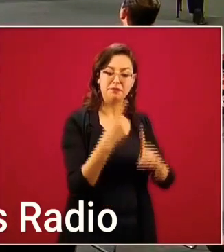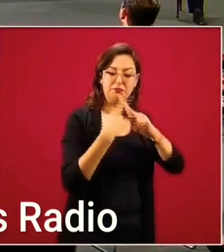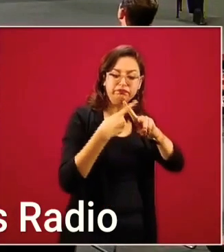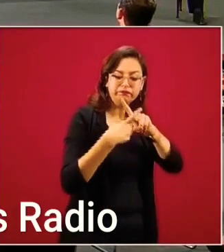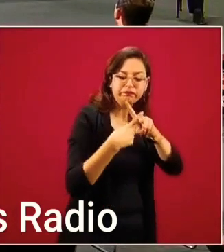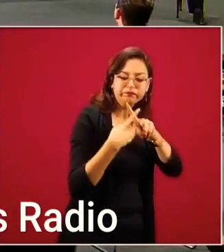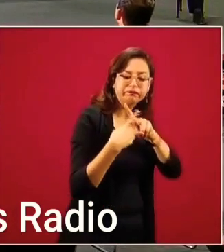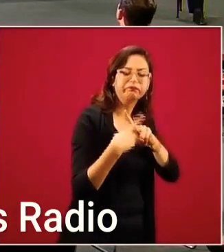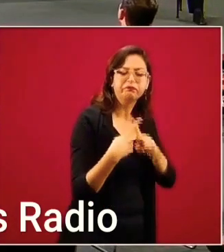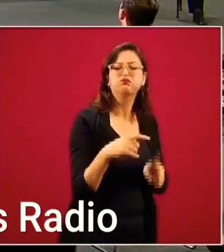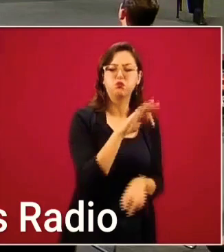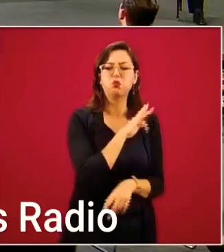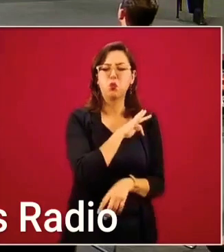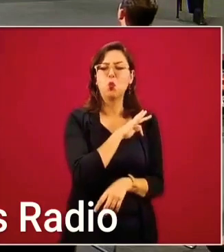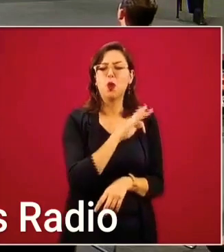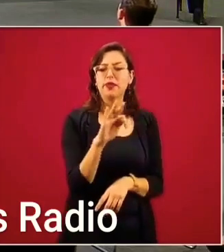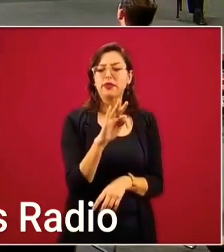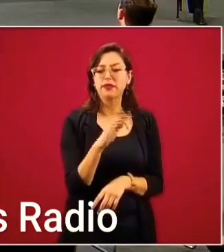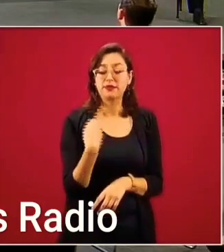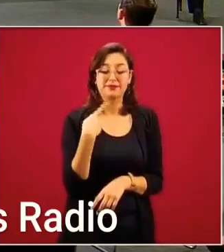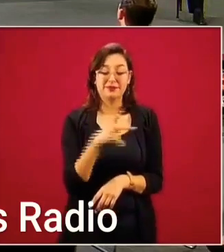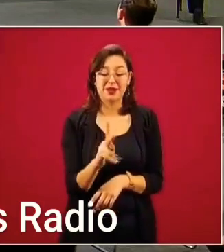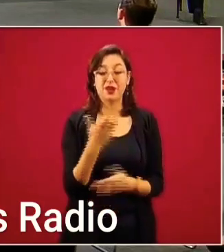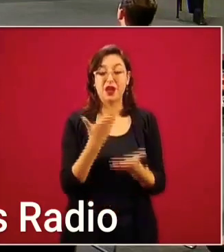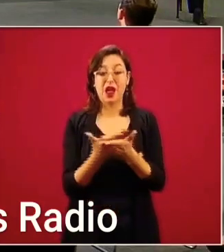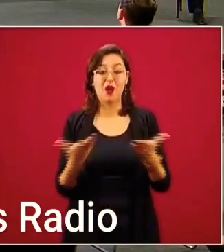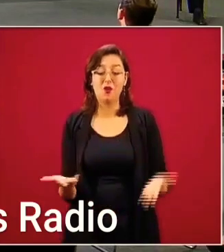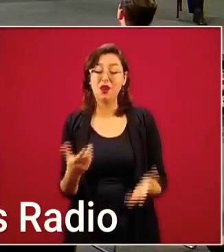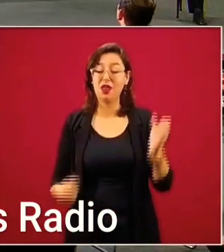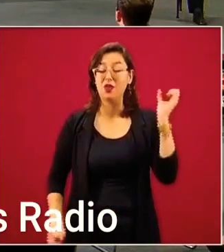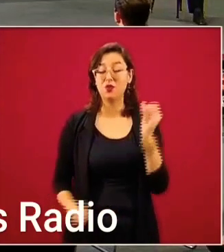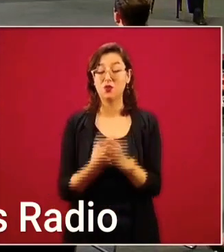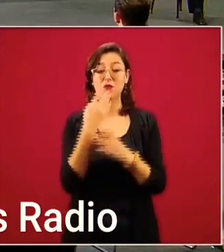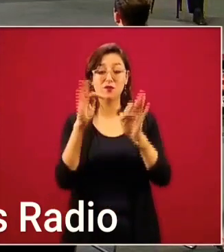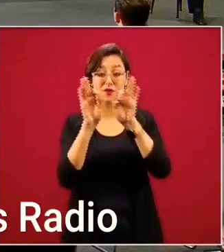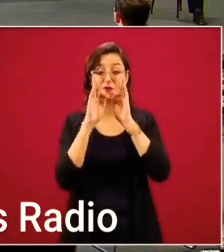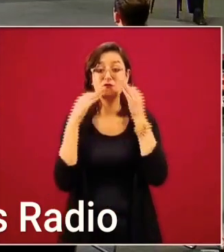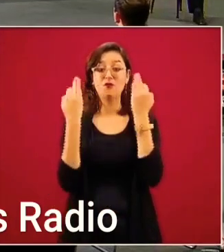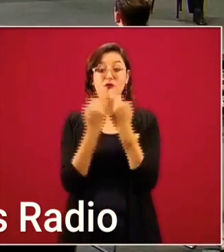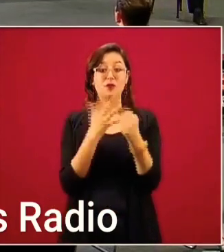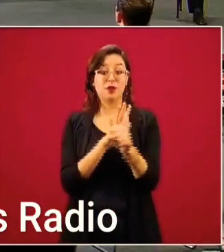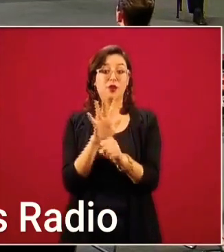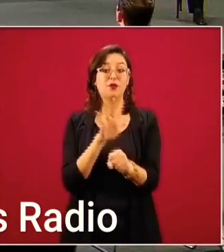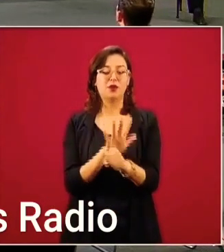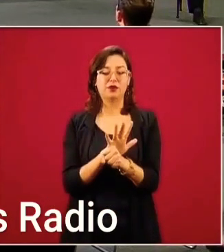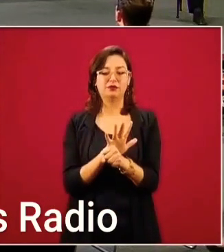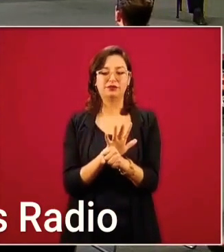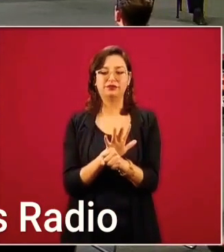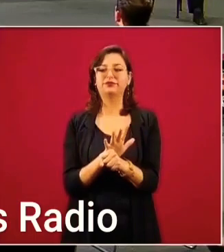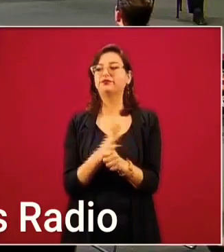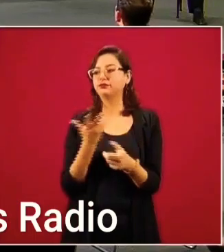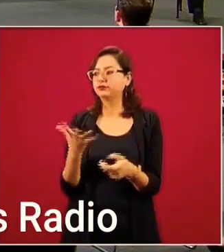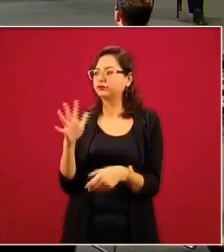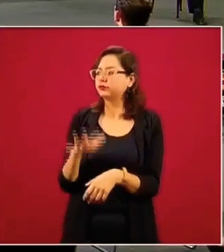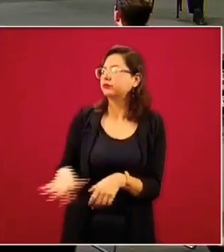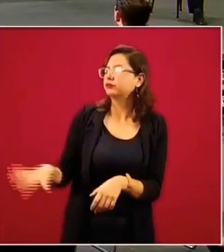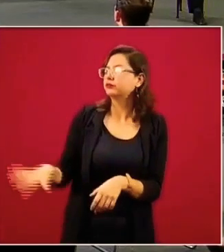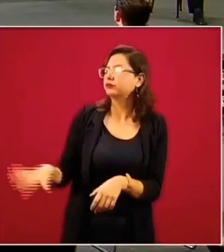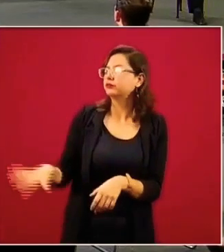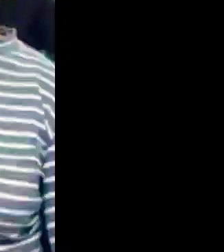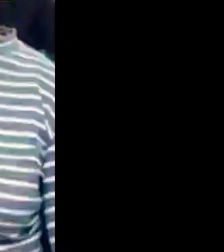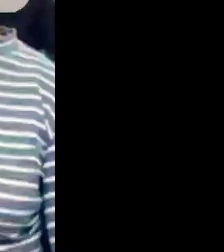también un parámetro nuevo, distinto, para medir cómo vamos en